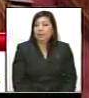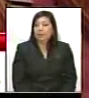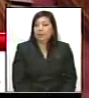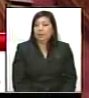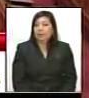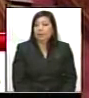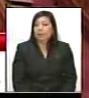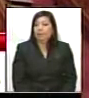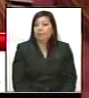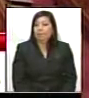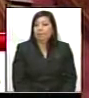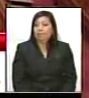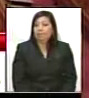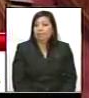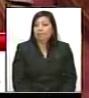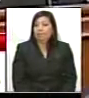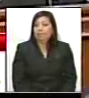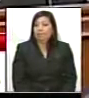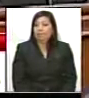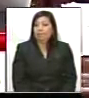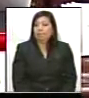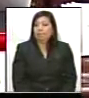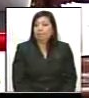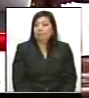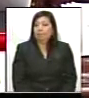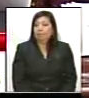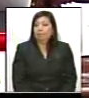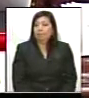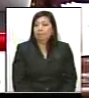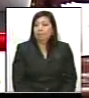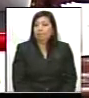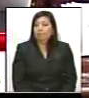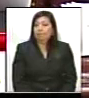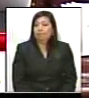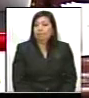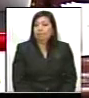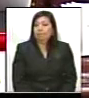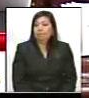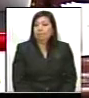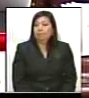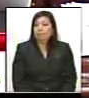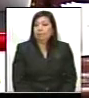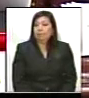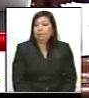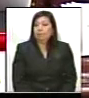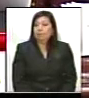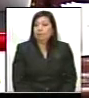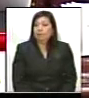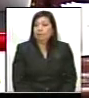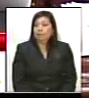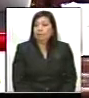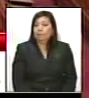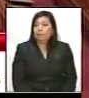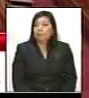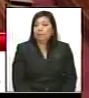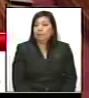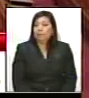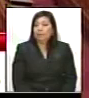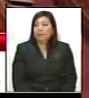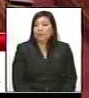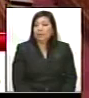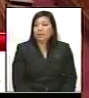verde martorell verde jason verde sarmiento verde beteta